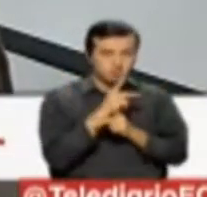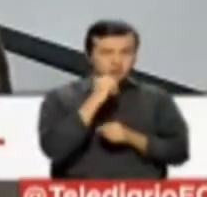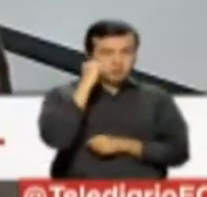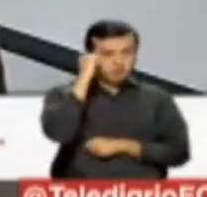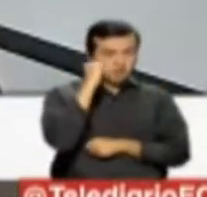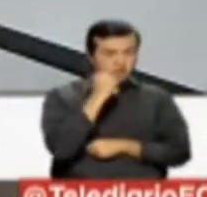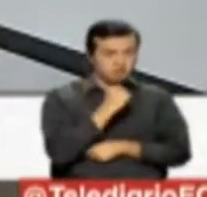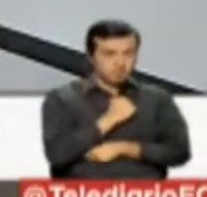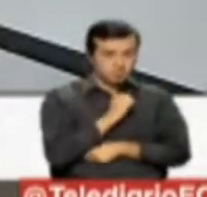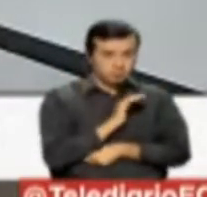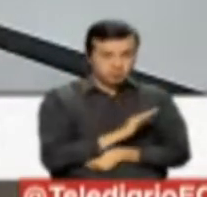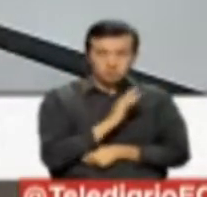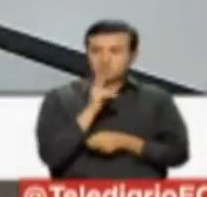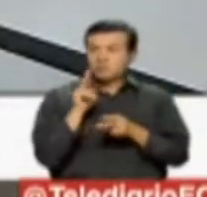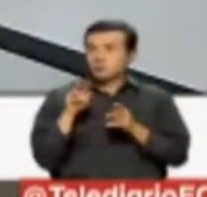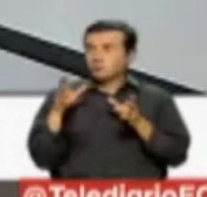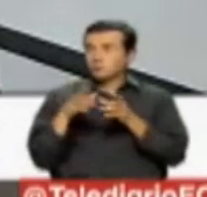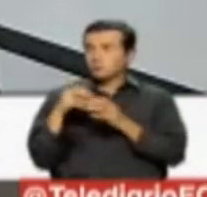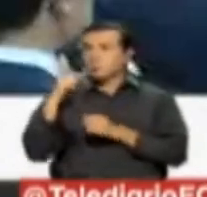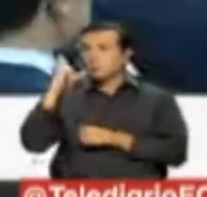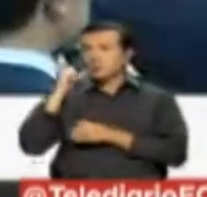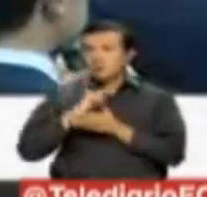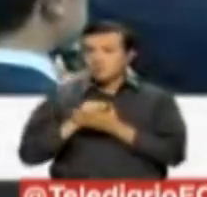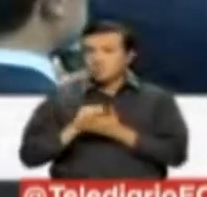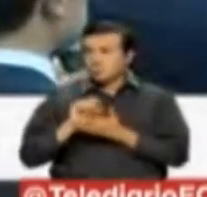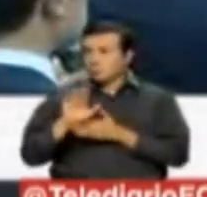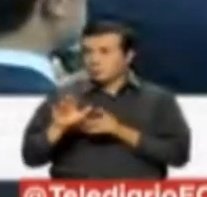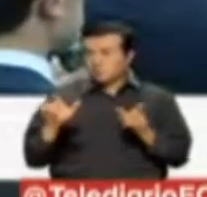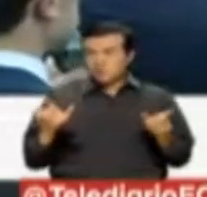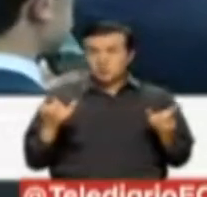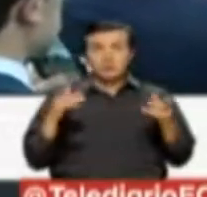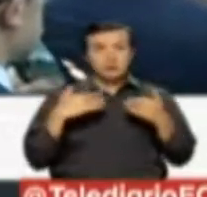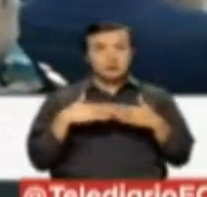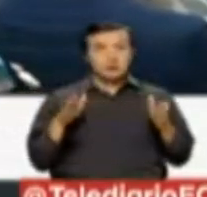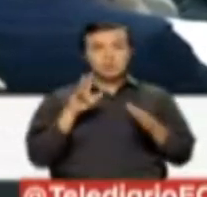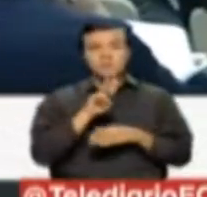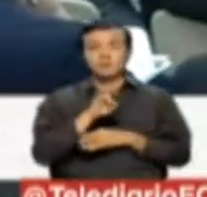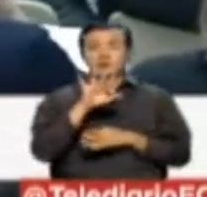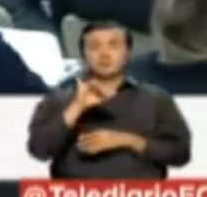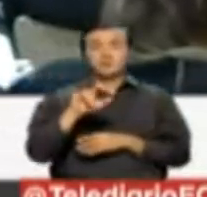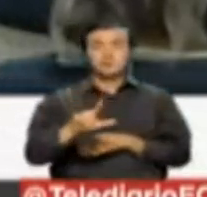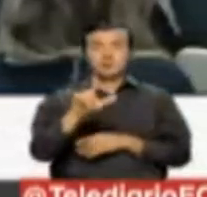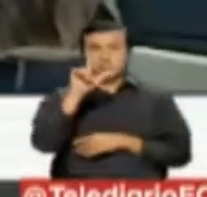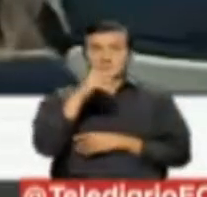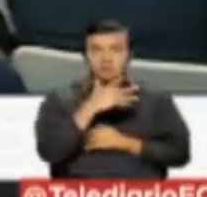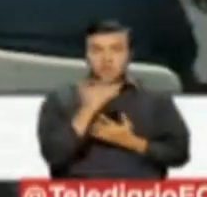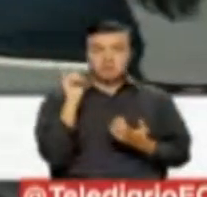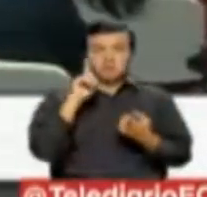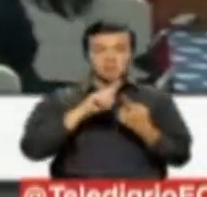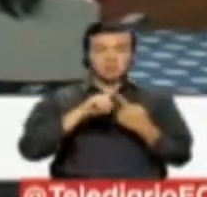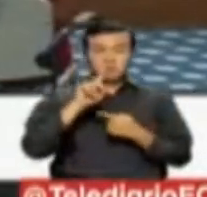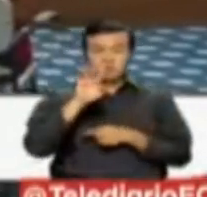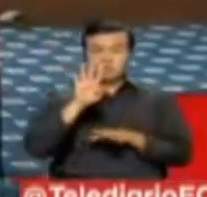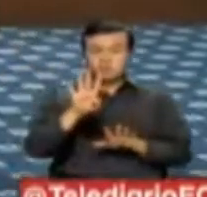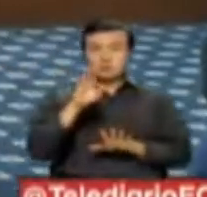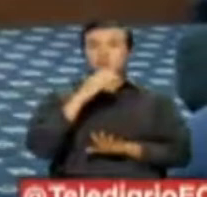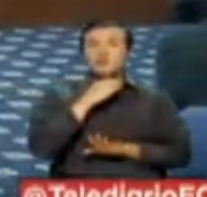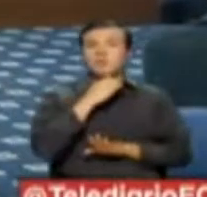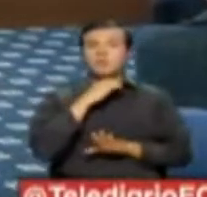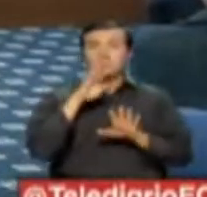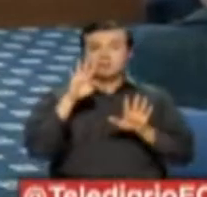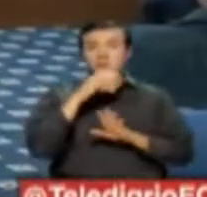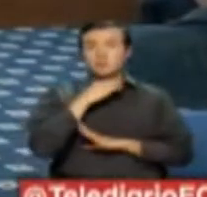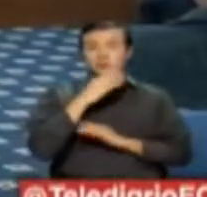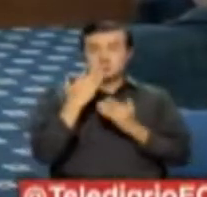intelectuales pero también proteger el interés general la plataforma está abierta desde este 25 de julio hasta el próximo 9 de agosto a